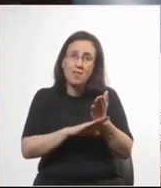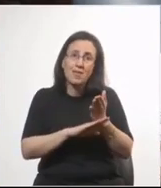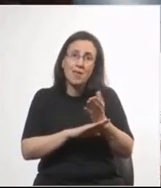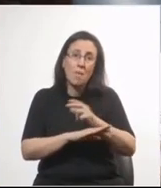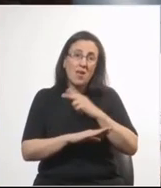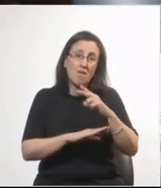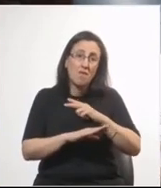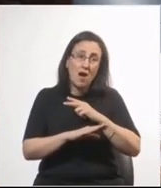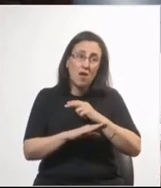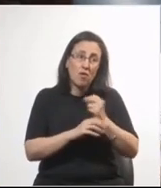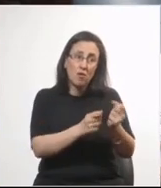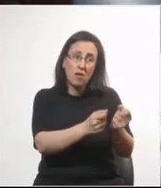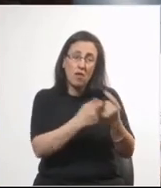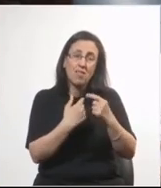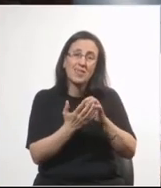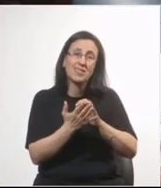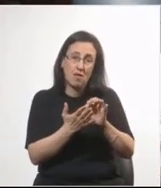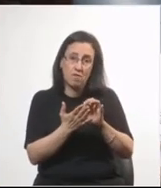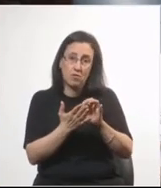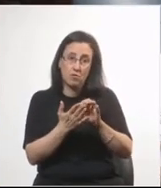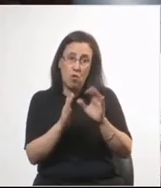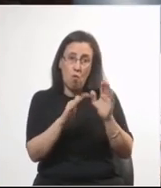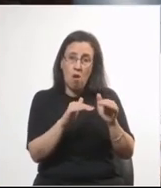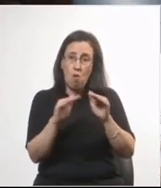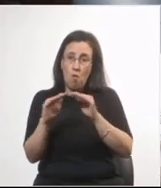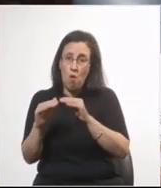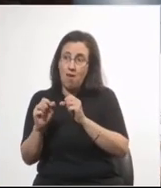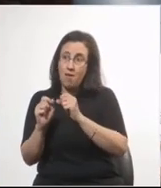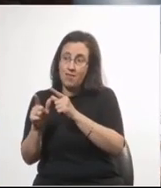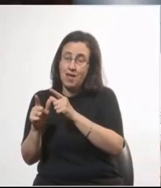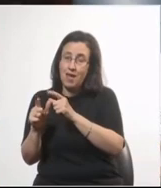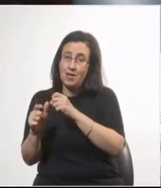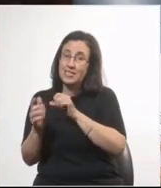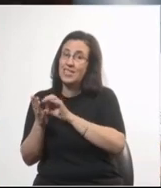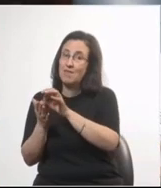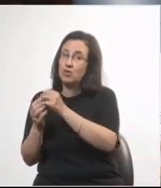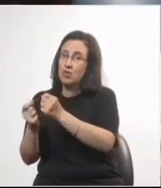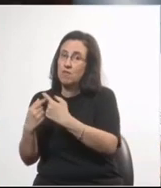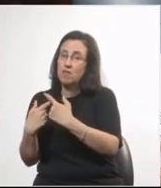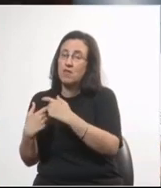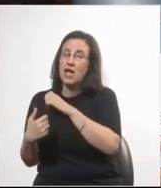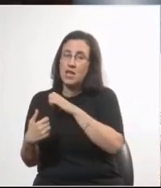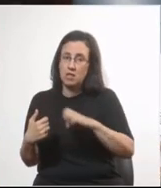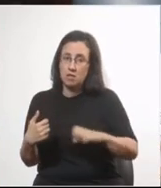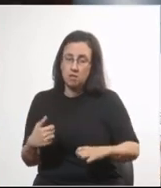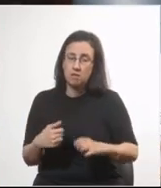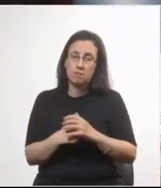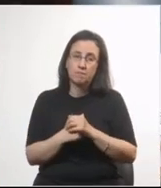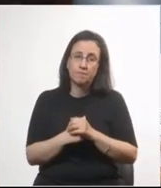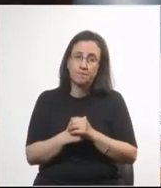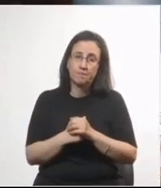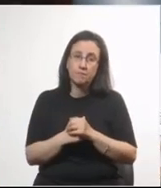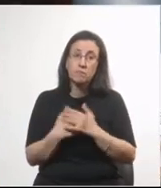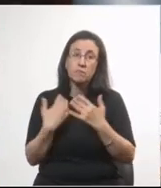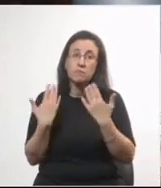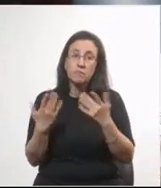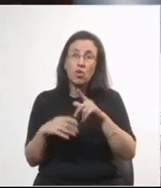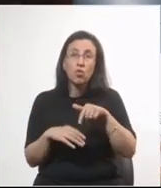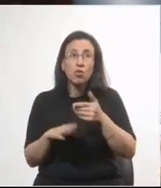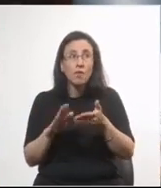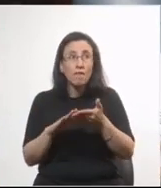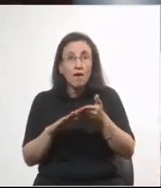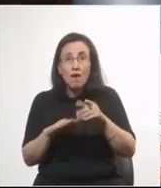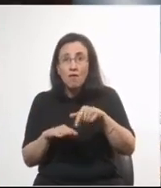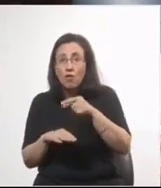los servicios que brinda el Estado. Y entonces, la pregunta es, ¿a dónde fueron a